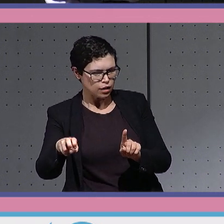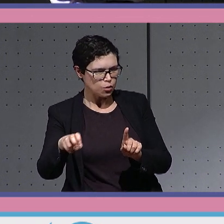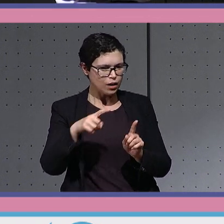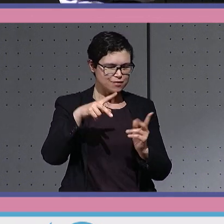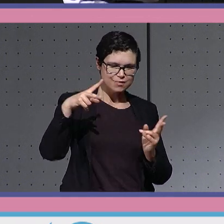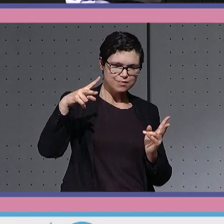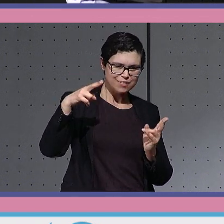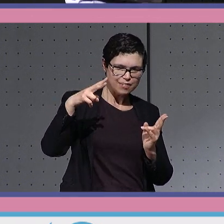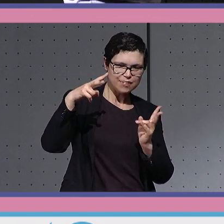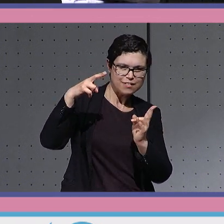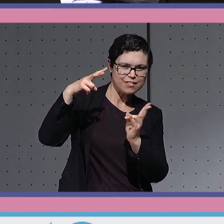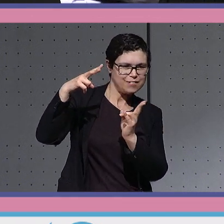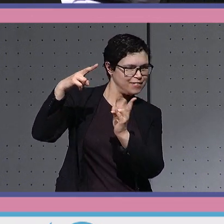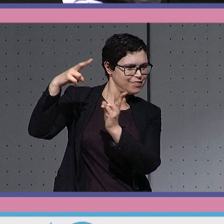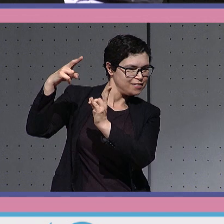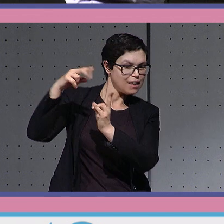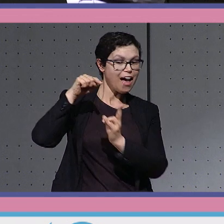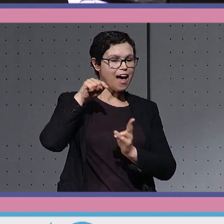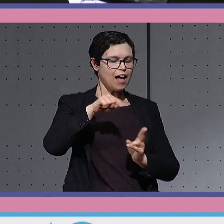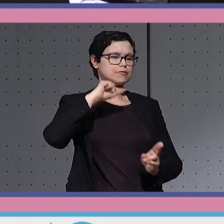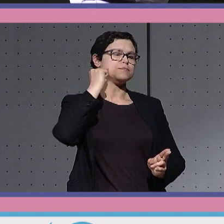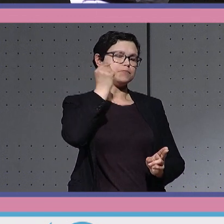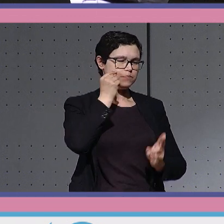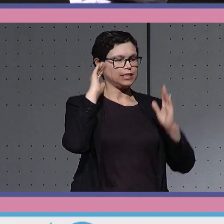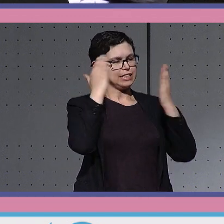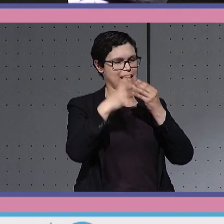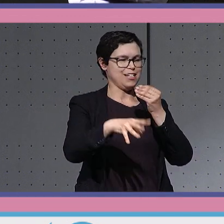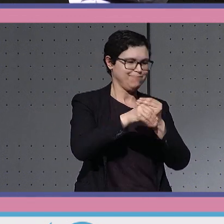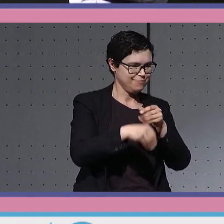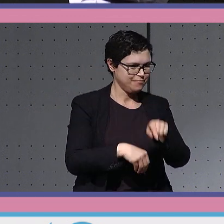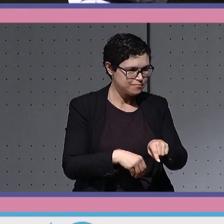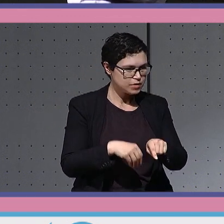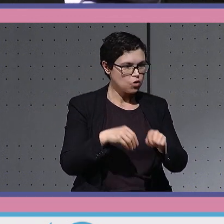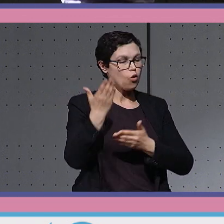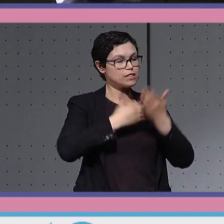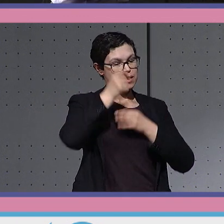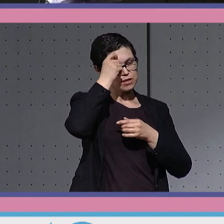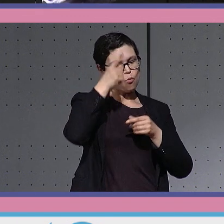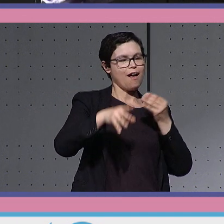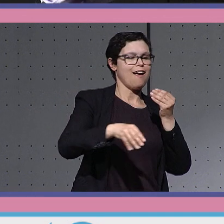trocito. Y ahí está un gen que explica su TEA y su discapacidad intelectual.